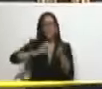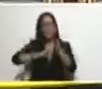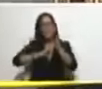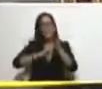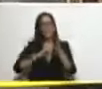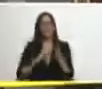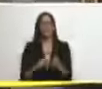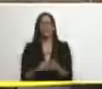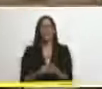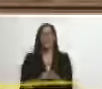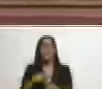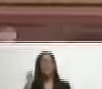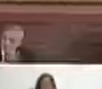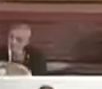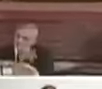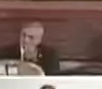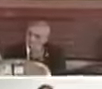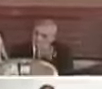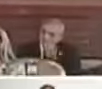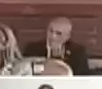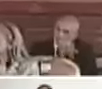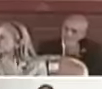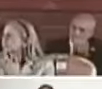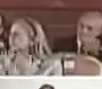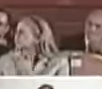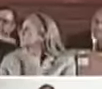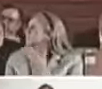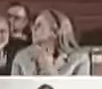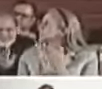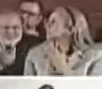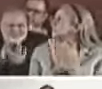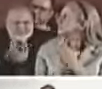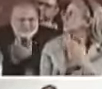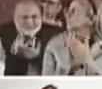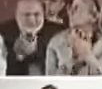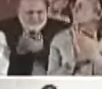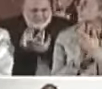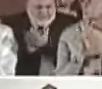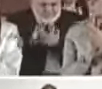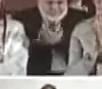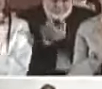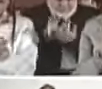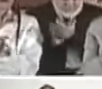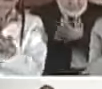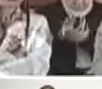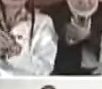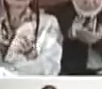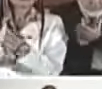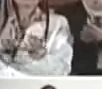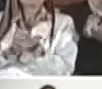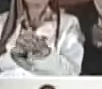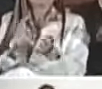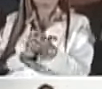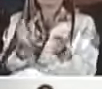la Corte Internacional de Justicia se pronuncie y detenga el genocidio.